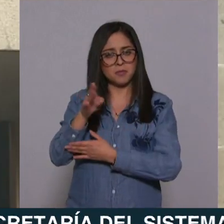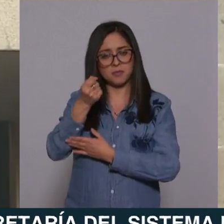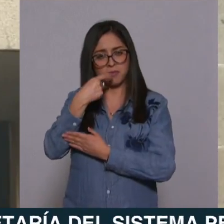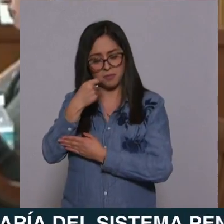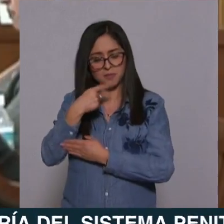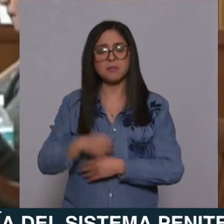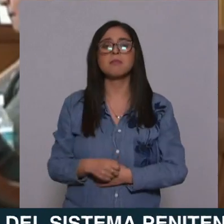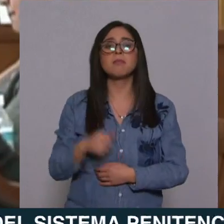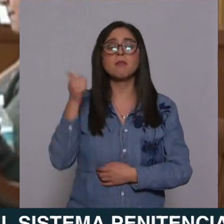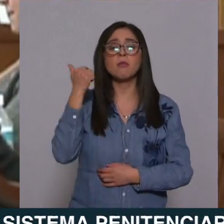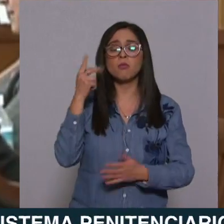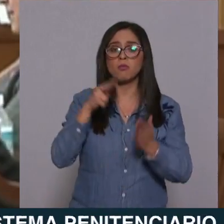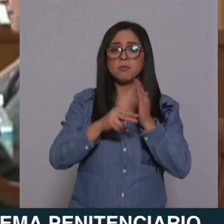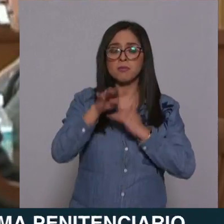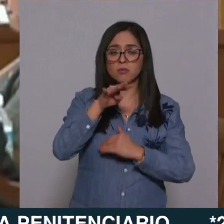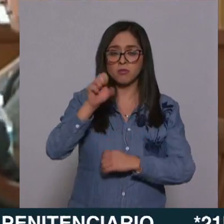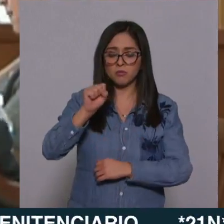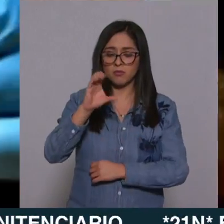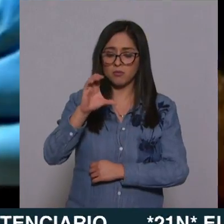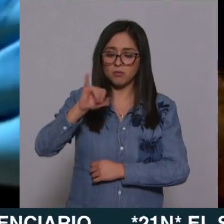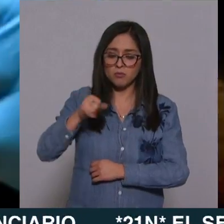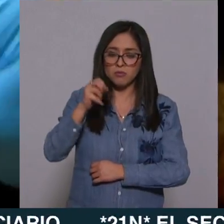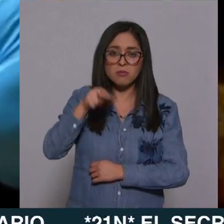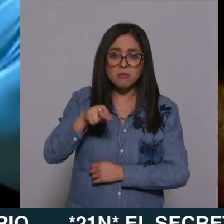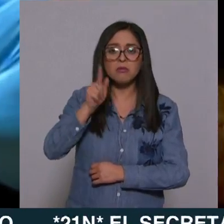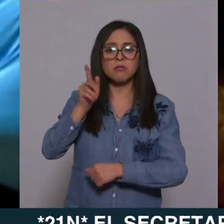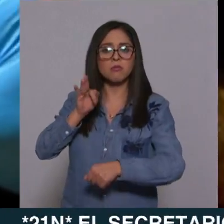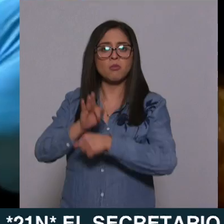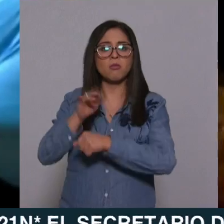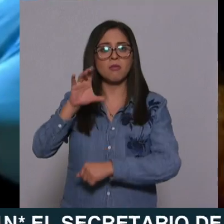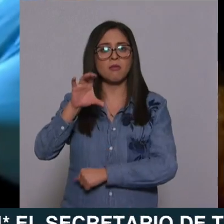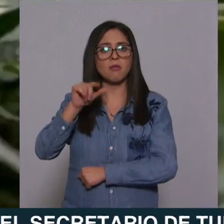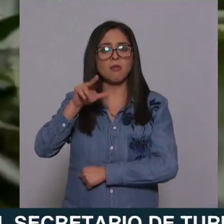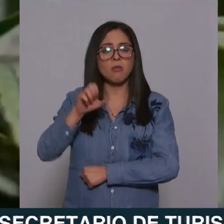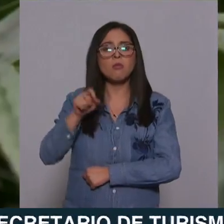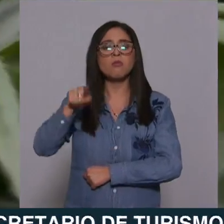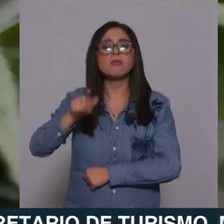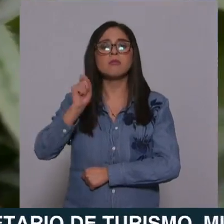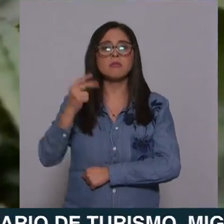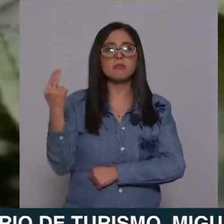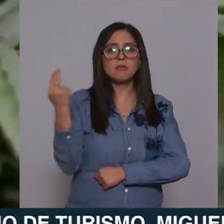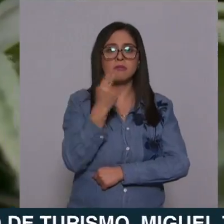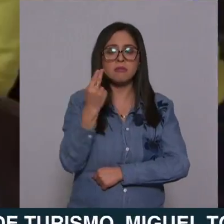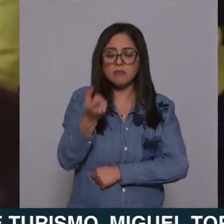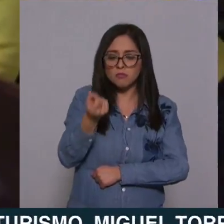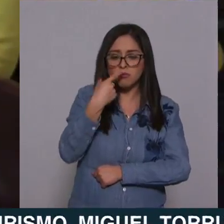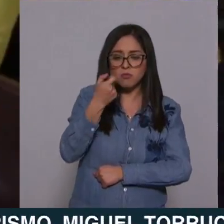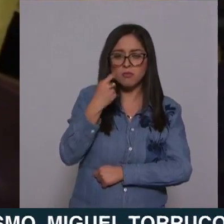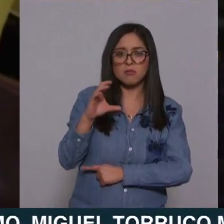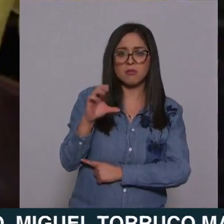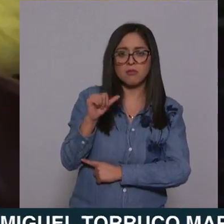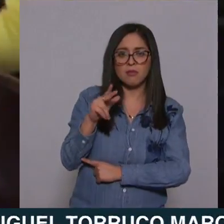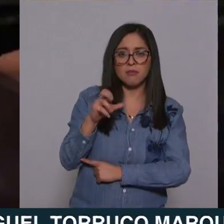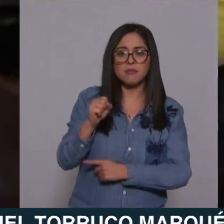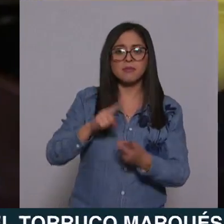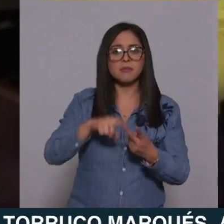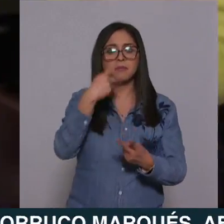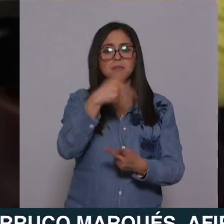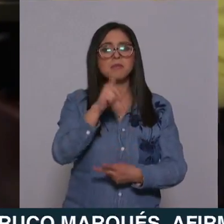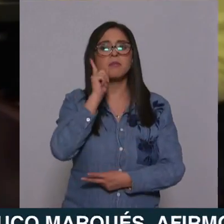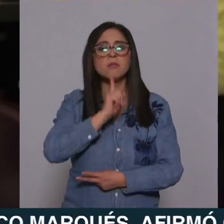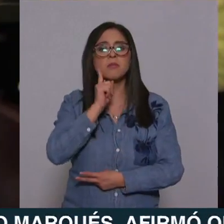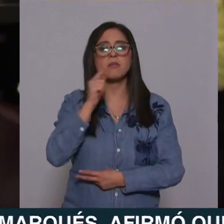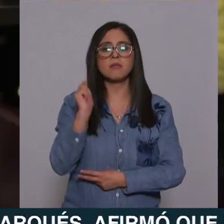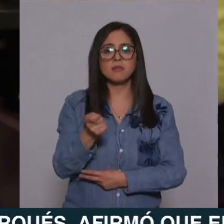2019, la Suprema Corte de Justicia de la Nación amparó a Carlos, un menor de edad que requiere de cannabis medicinal. La misma circunstancia aplicó para